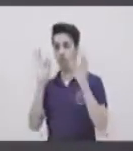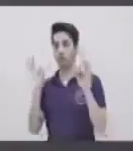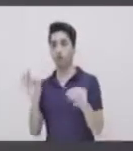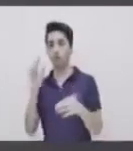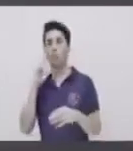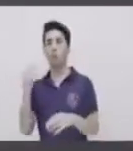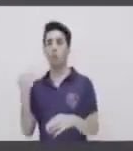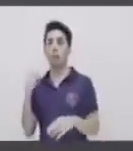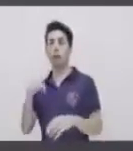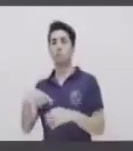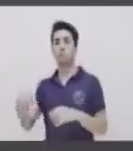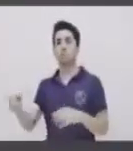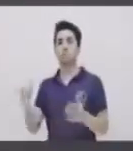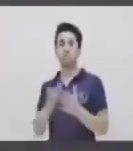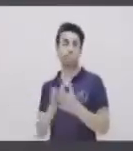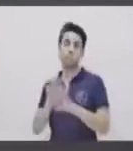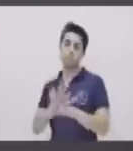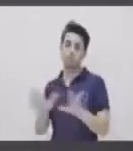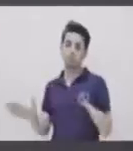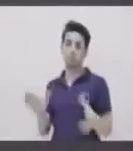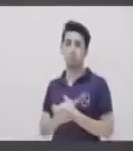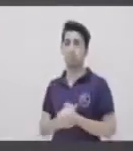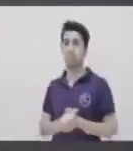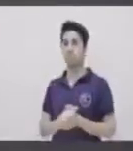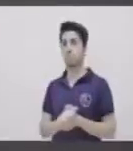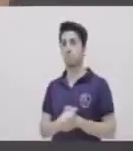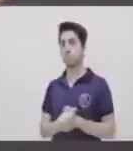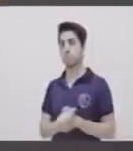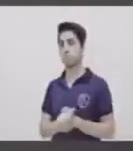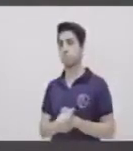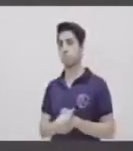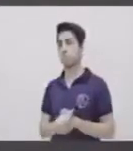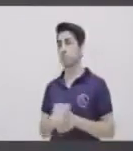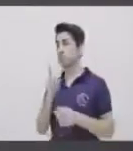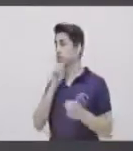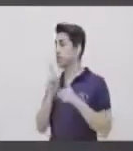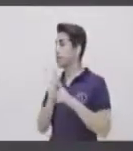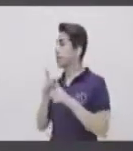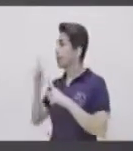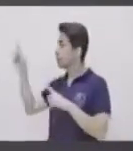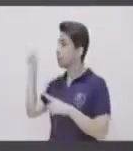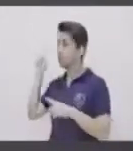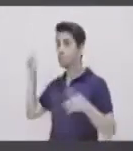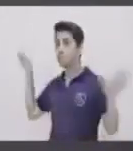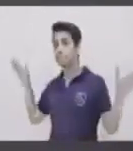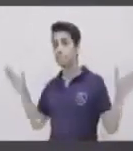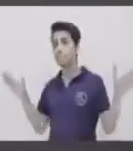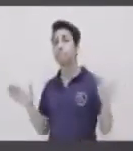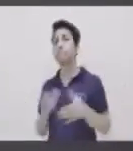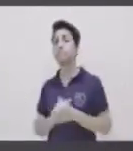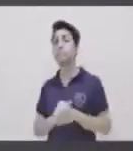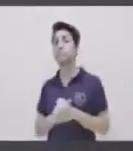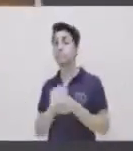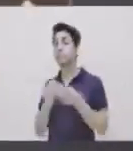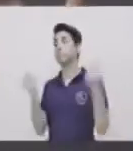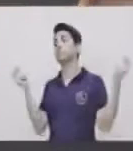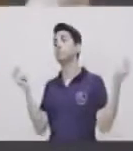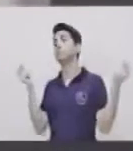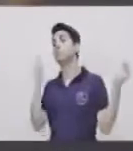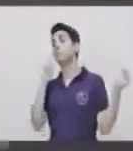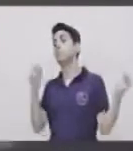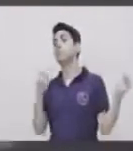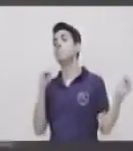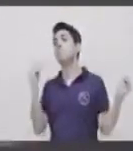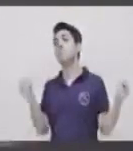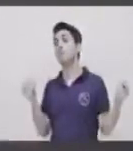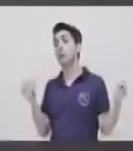de las especies que está condenada a desaparecer. Y las especies muchas veces se